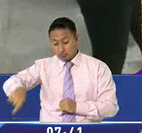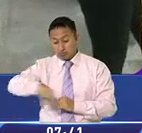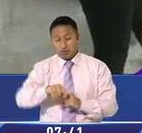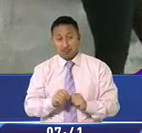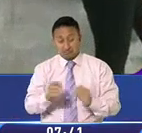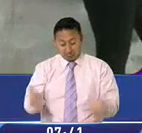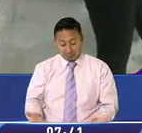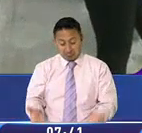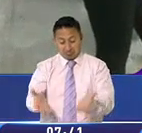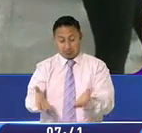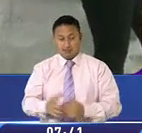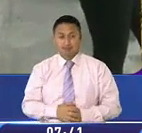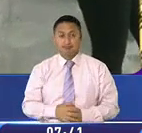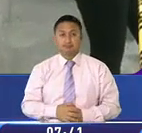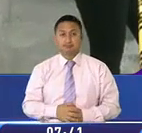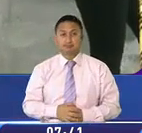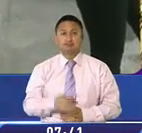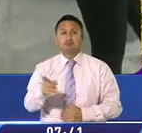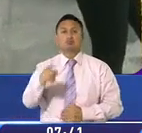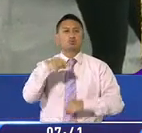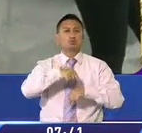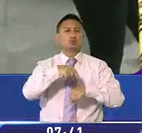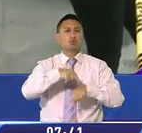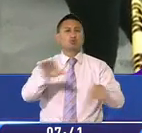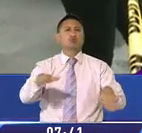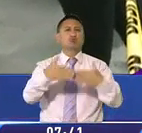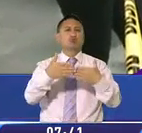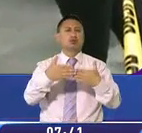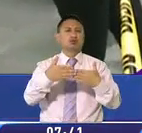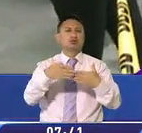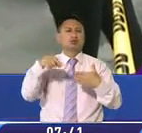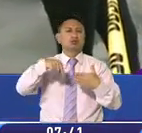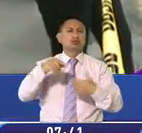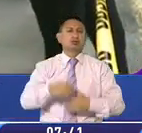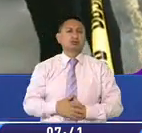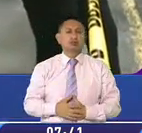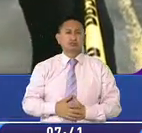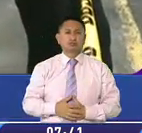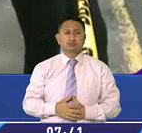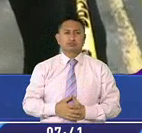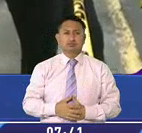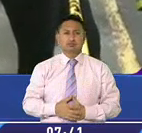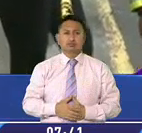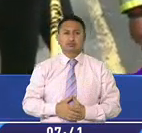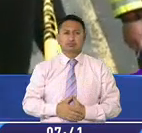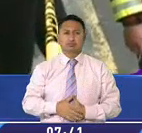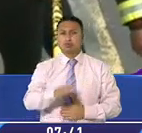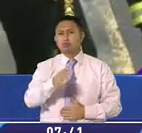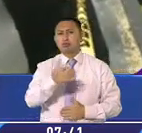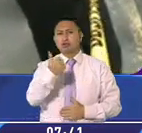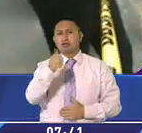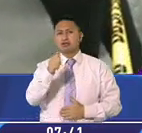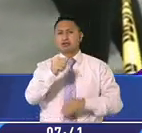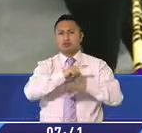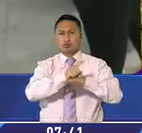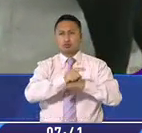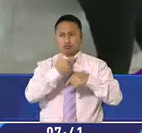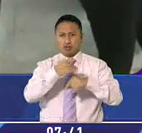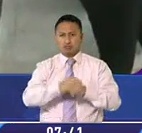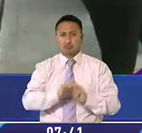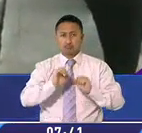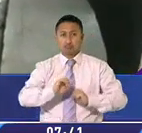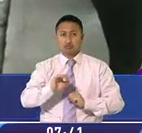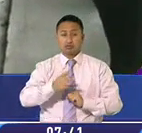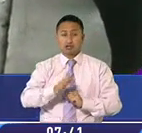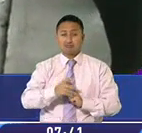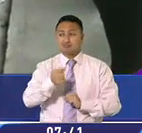que lo realicen de mejor manera. ¿Por cuánto tiempo más se calcula que podría estar cerrada la avenida? Estimamos en unos 10 minutos más, ya estamos en